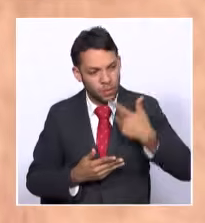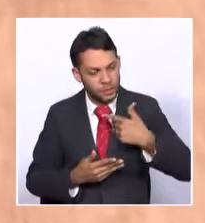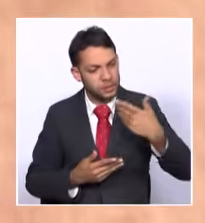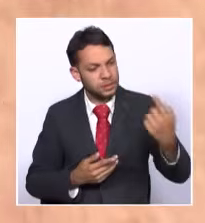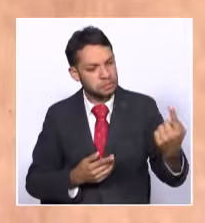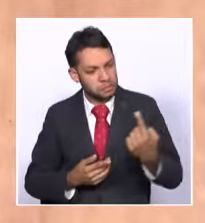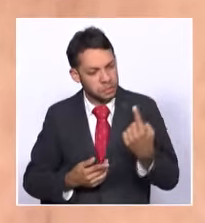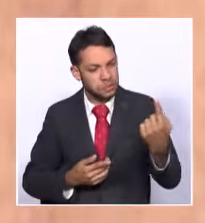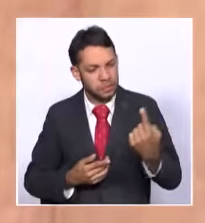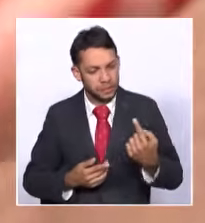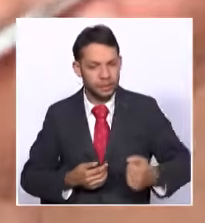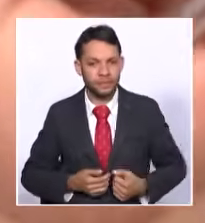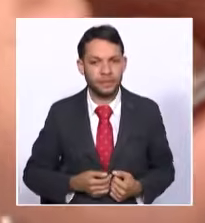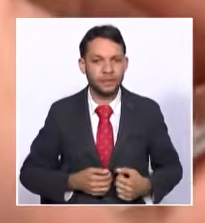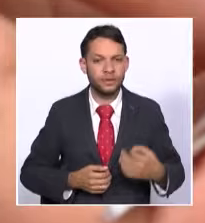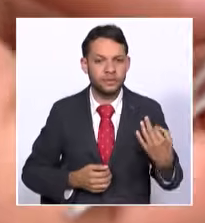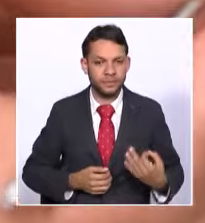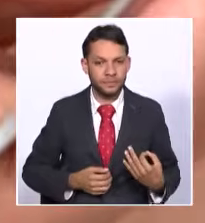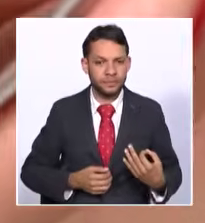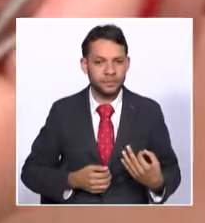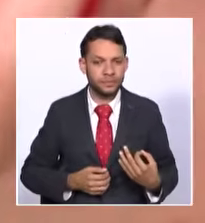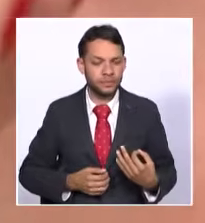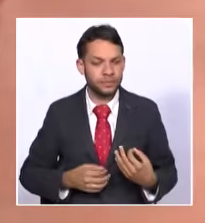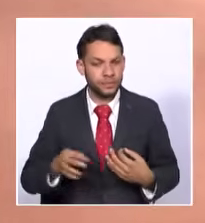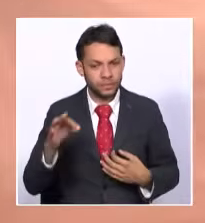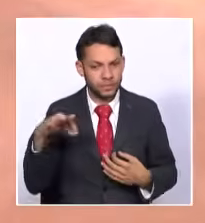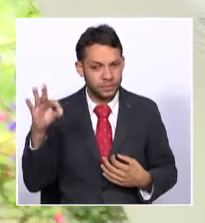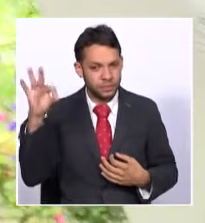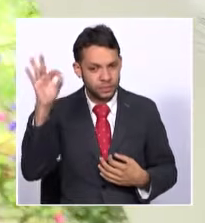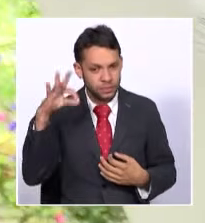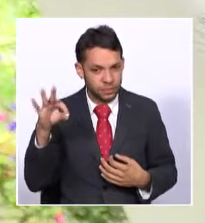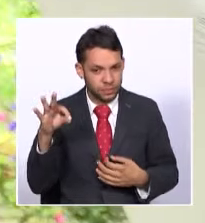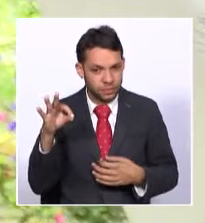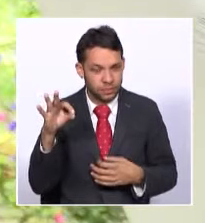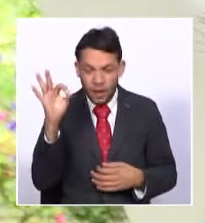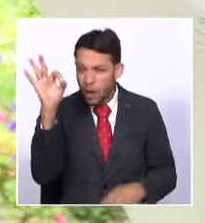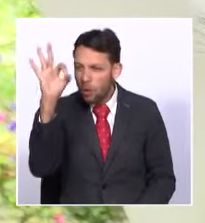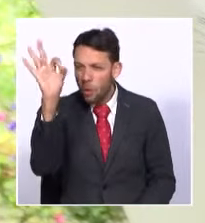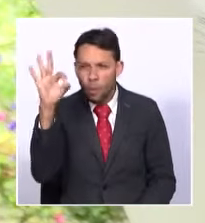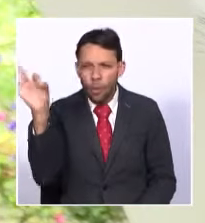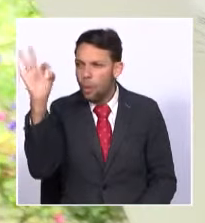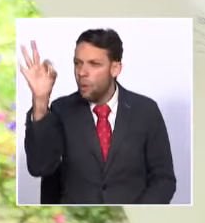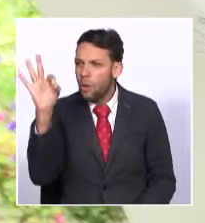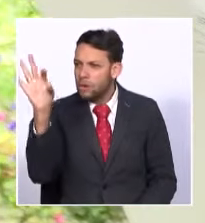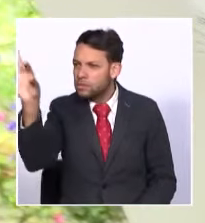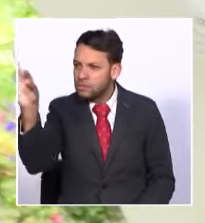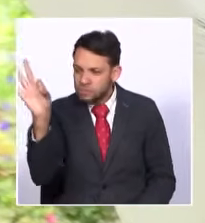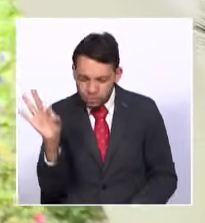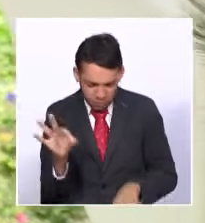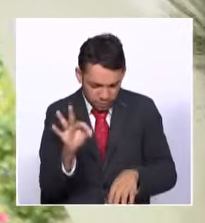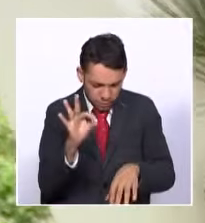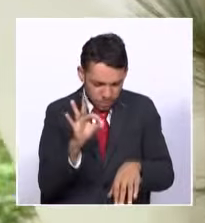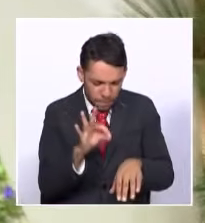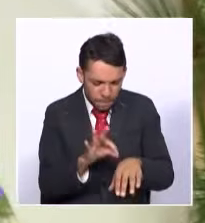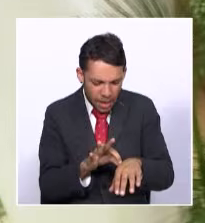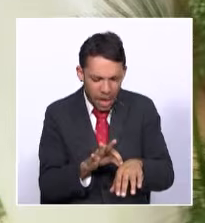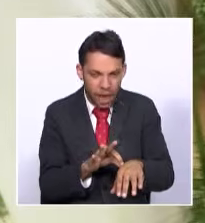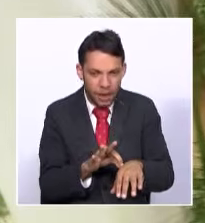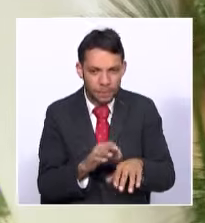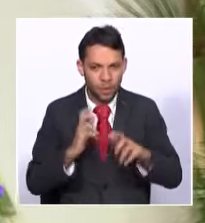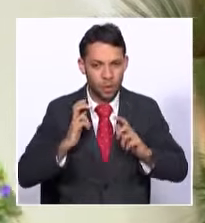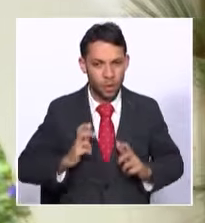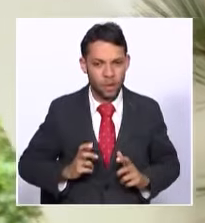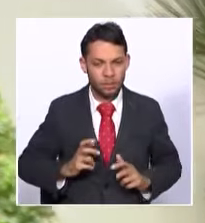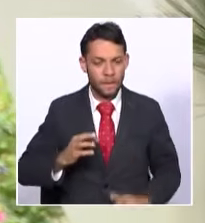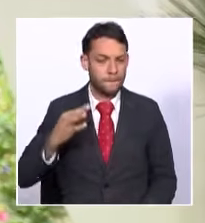pacientes. La apiterapia es coger ese veneno de la abeja, que es la apitoxina, y colocarlo en ciertos puntos.